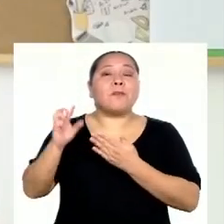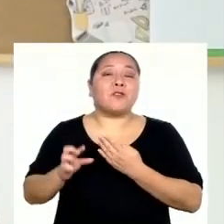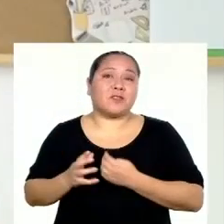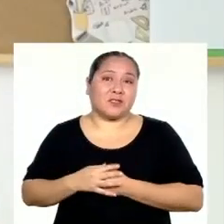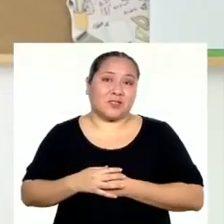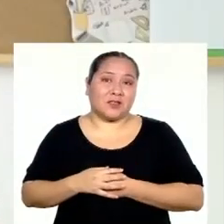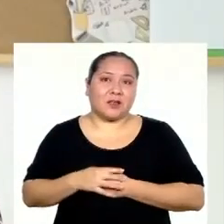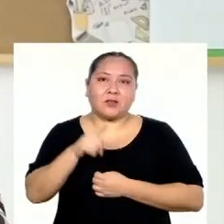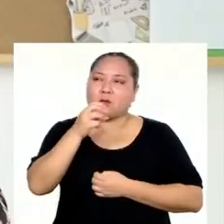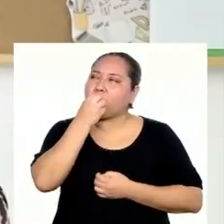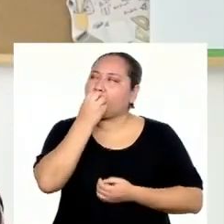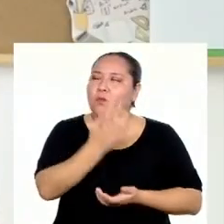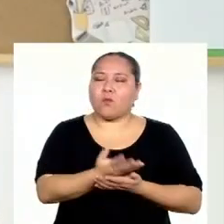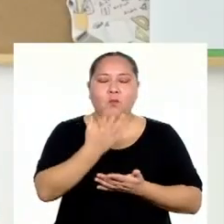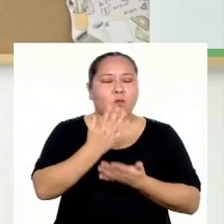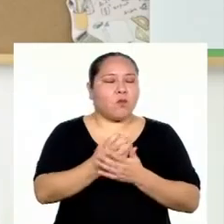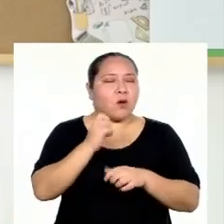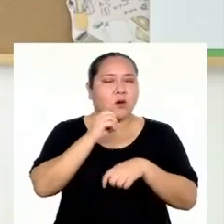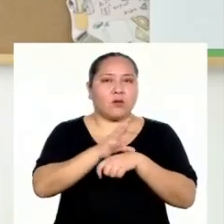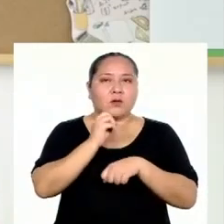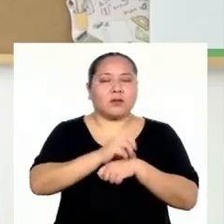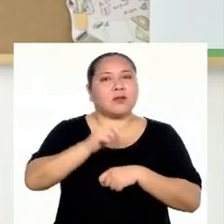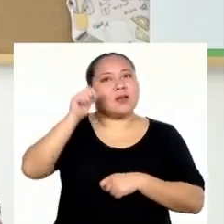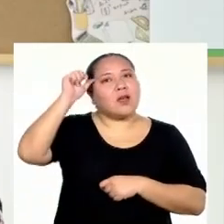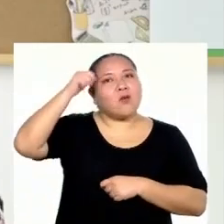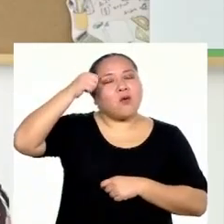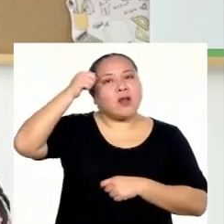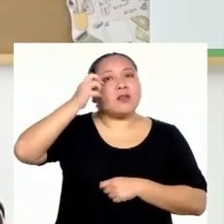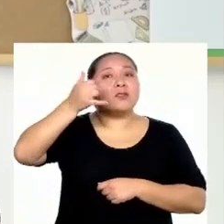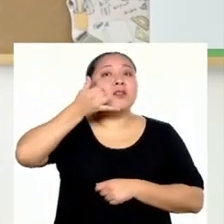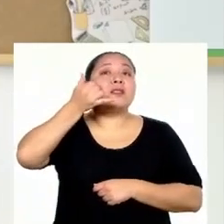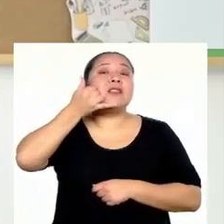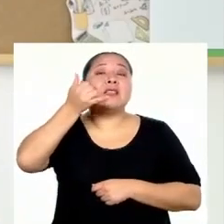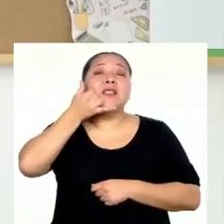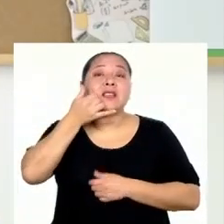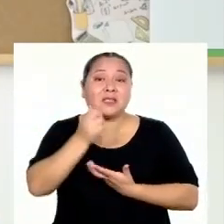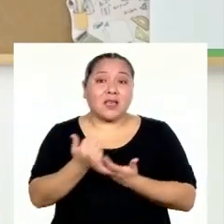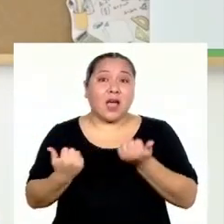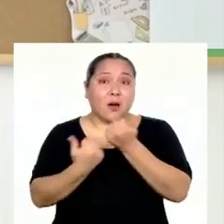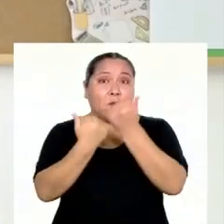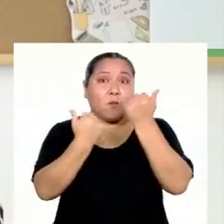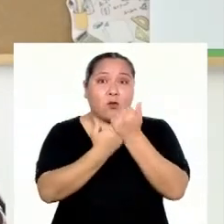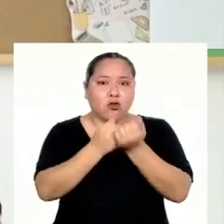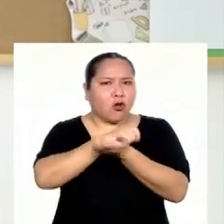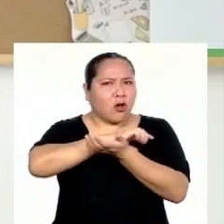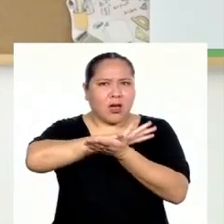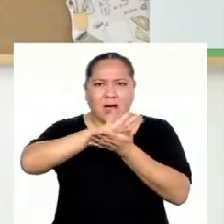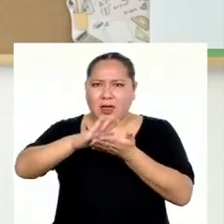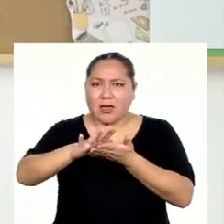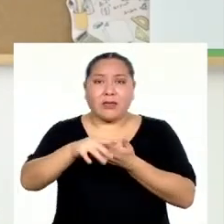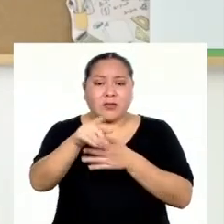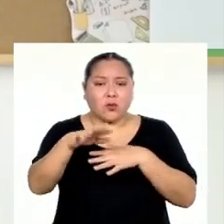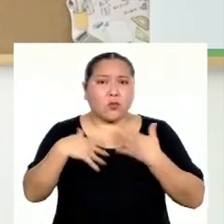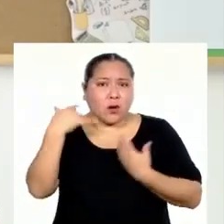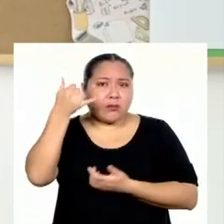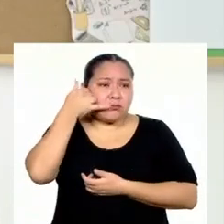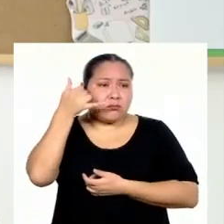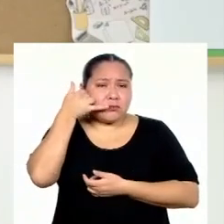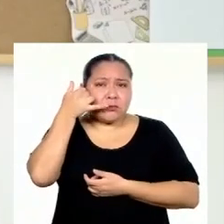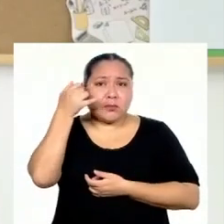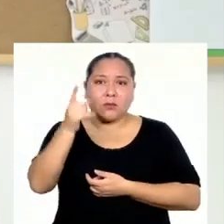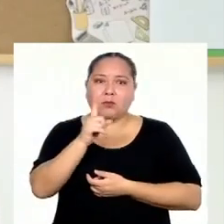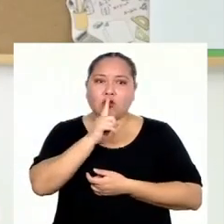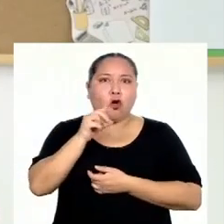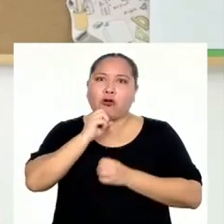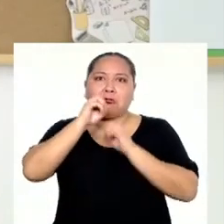buena recomendación. Recuerden que tenemos líneas de apoyo que son totalmente gratuitas y con las que se pueden comunicar de forma